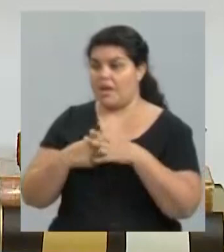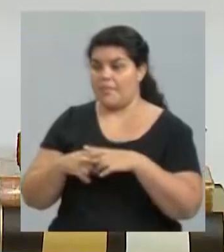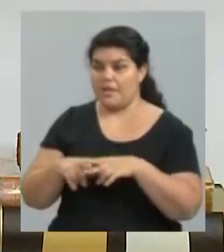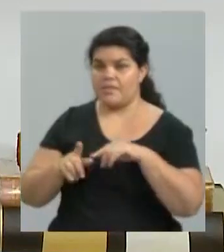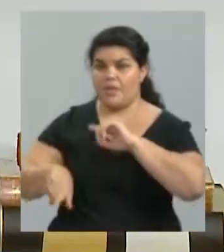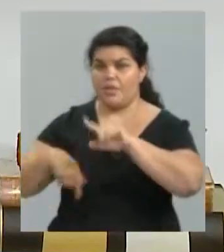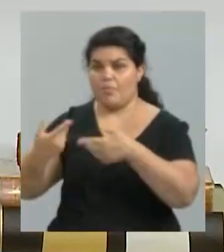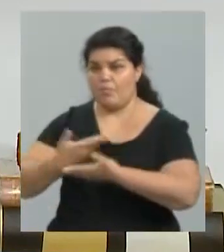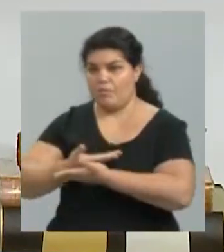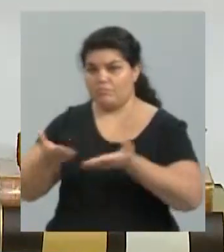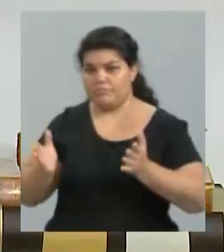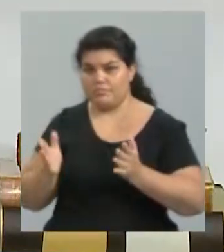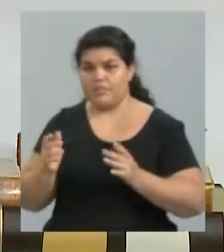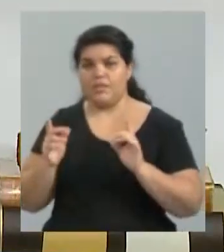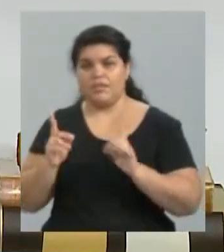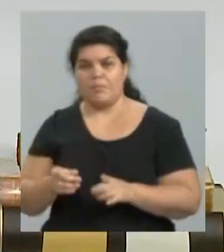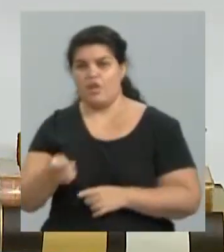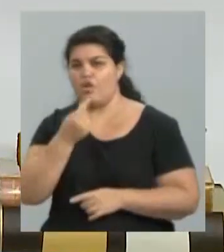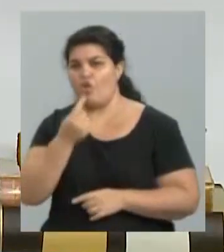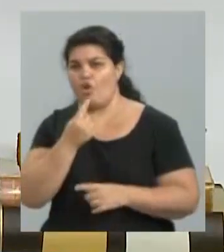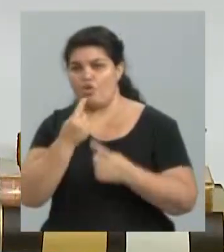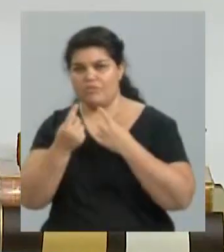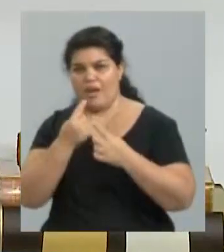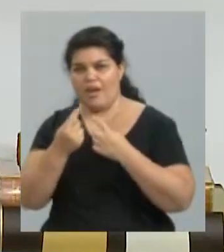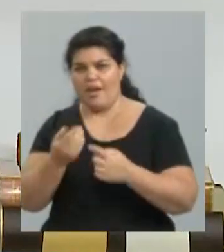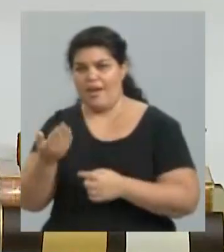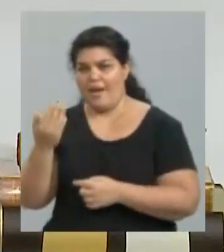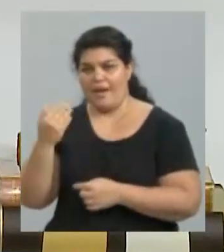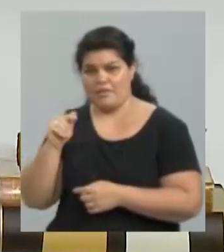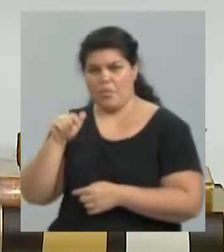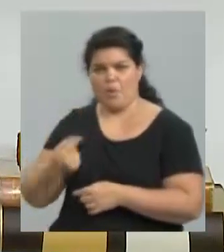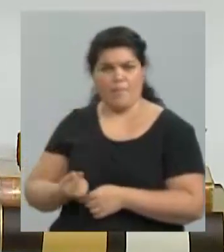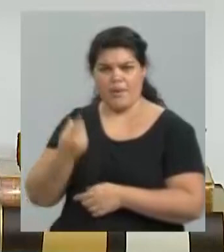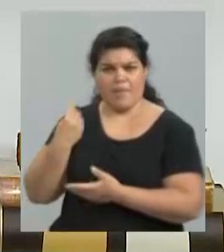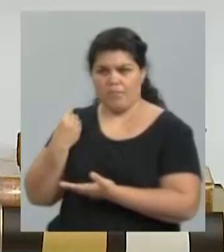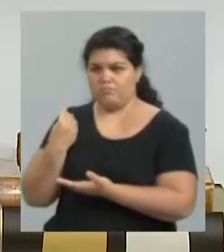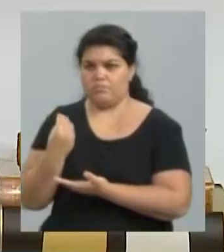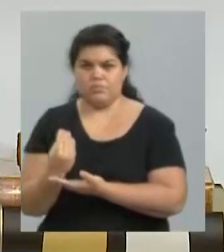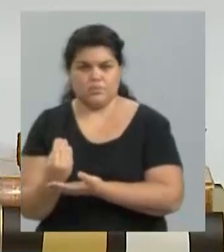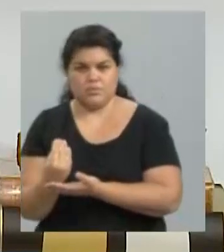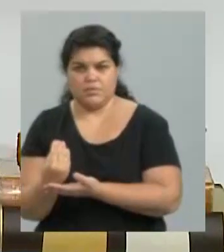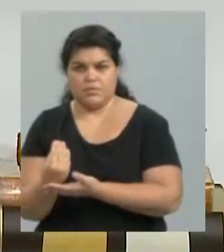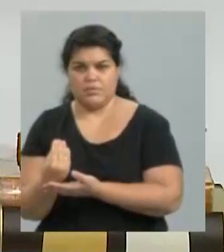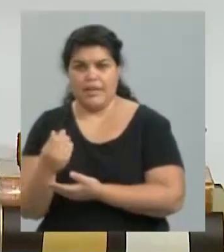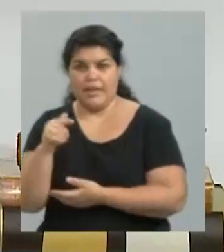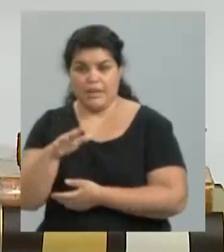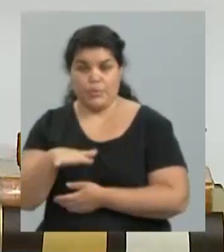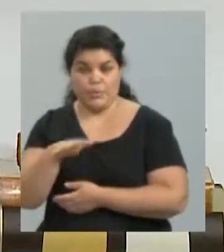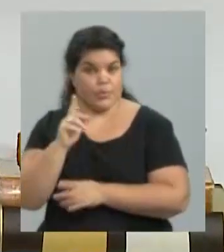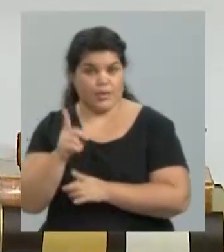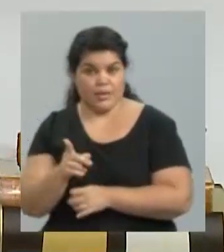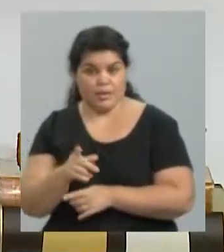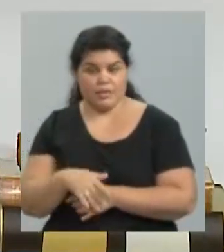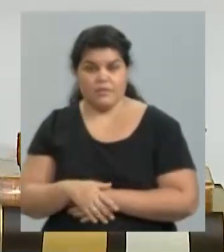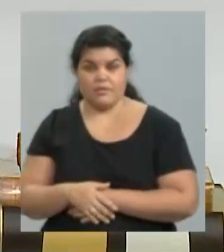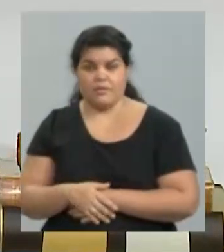¿no? Veíamos una nota que habías hecho hace apenas empezabas a meterte en tu puesto ahí en el INADI y hablabas